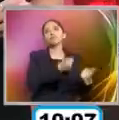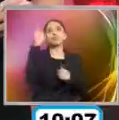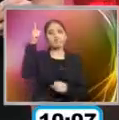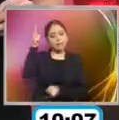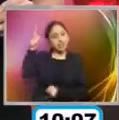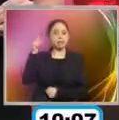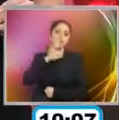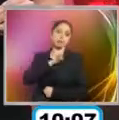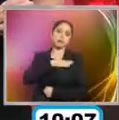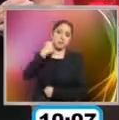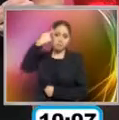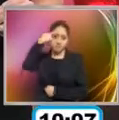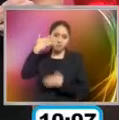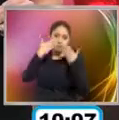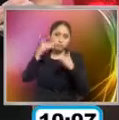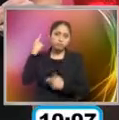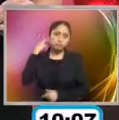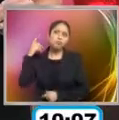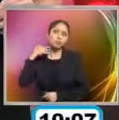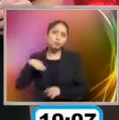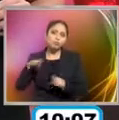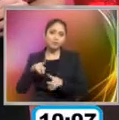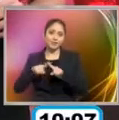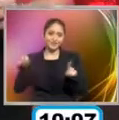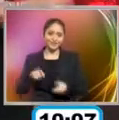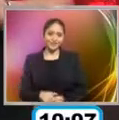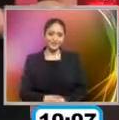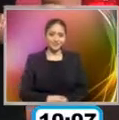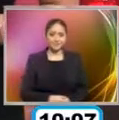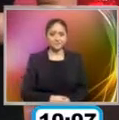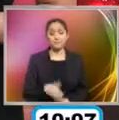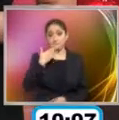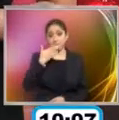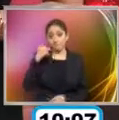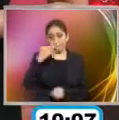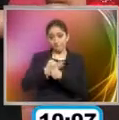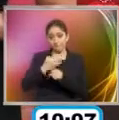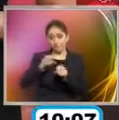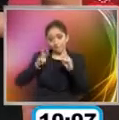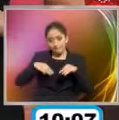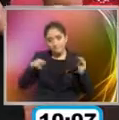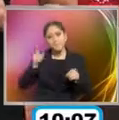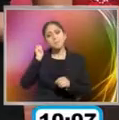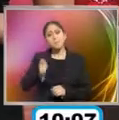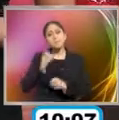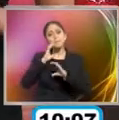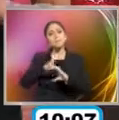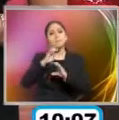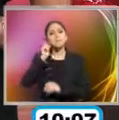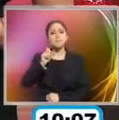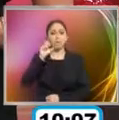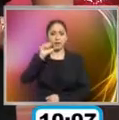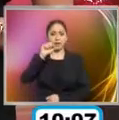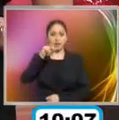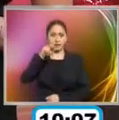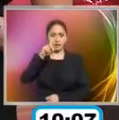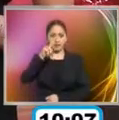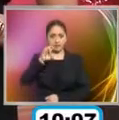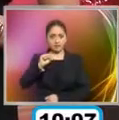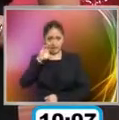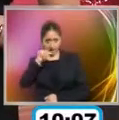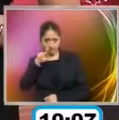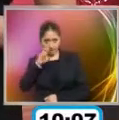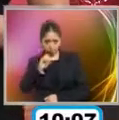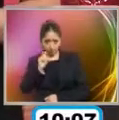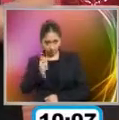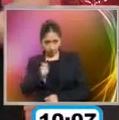manera de dar a conocer también allí cosas que no han llegado. Perfecto. Pues los queremos escuchar tocar una canción, un cover de Andrés Calamaro, ¿es así?